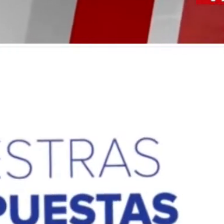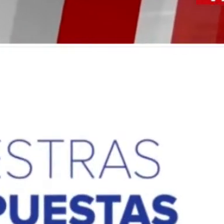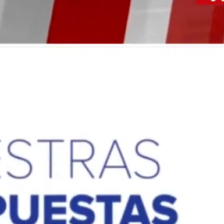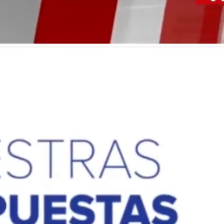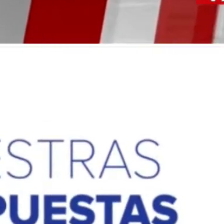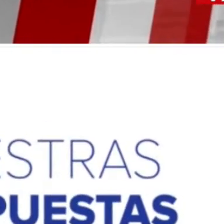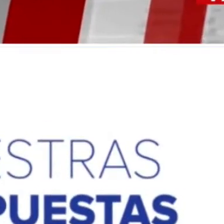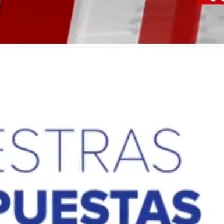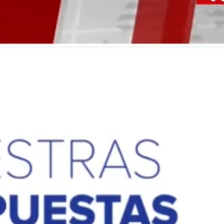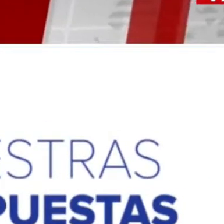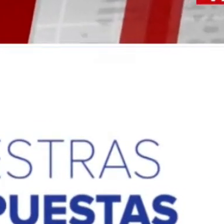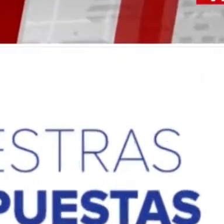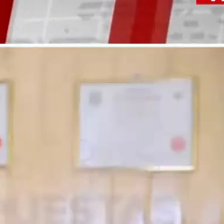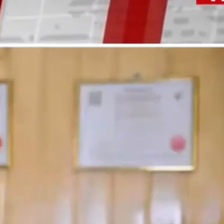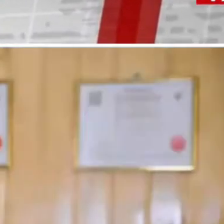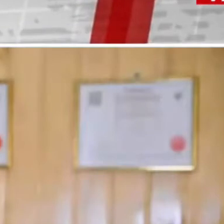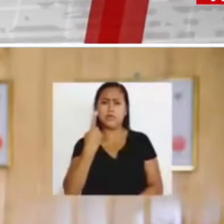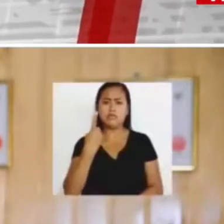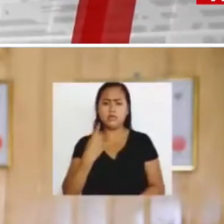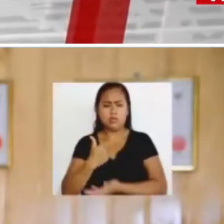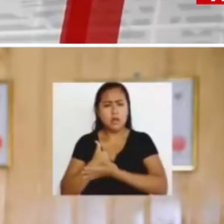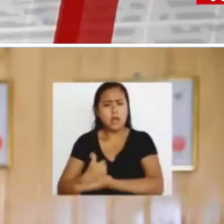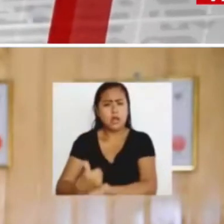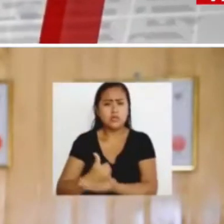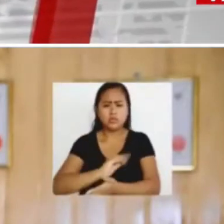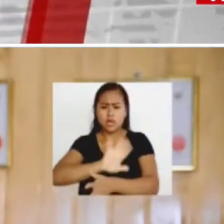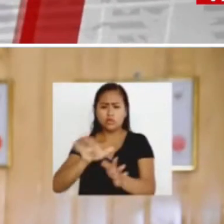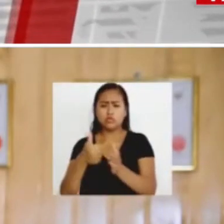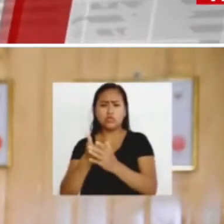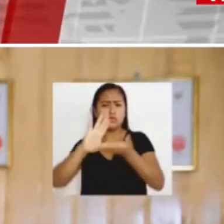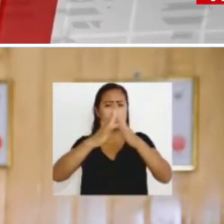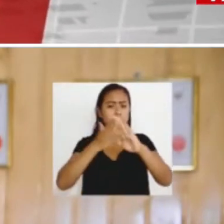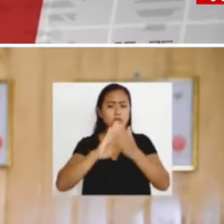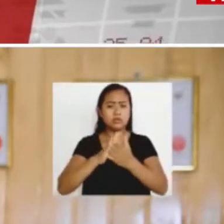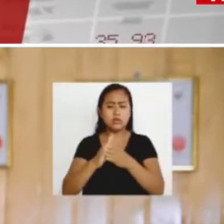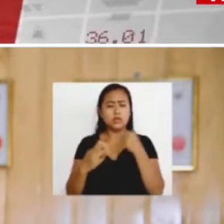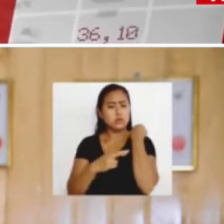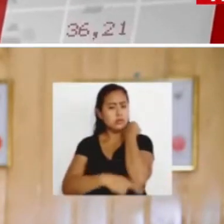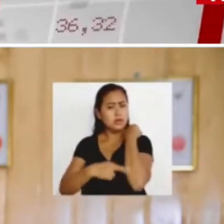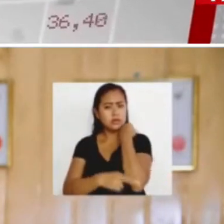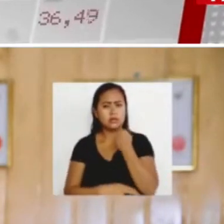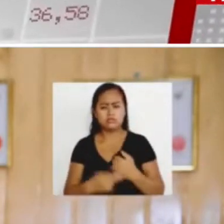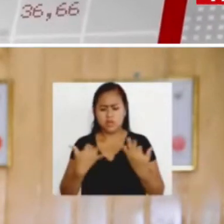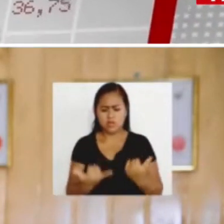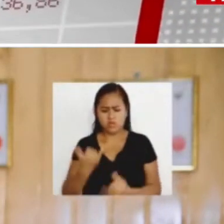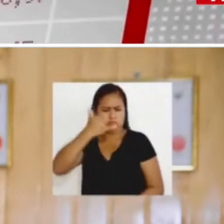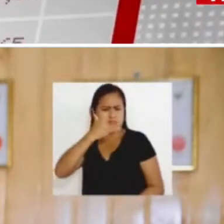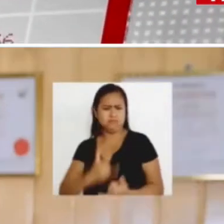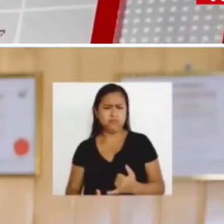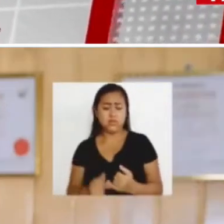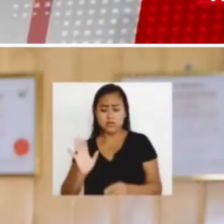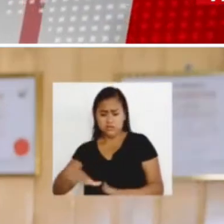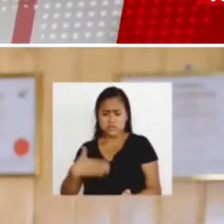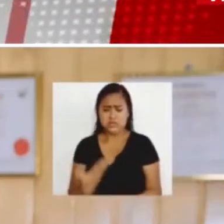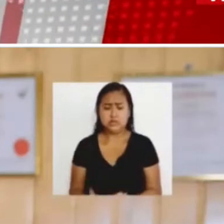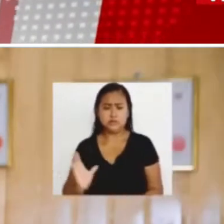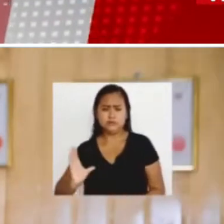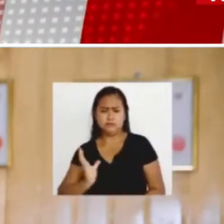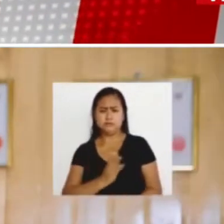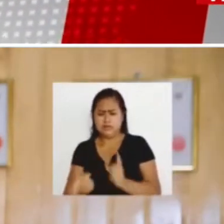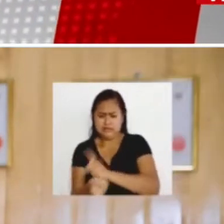lo hacemos más acá dentro de nuestra oficina, a través de las redes y los medios de comunicación. Y eso nos ha permitido también de que